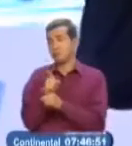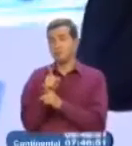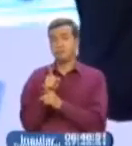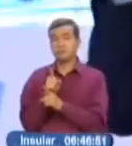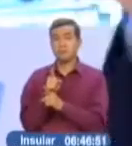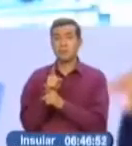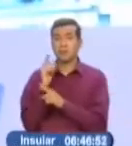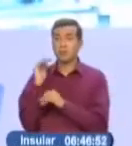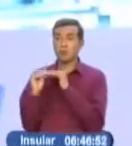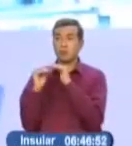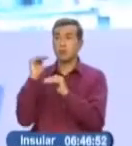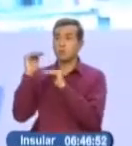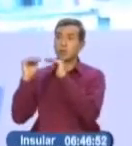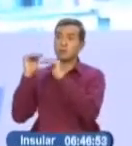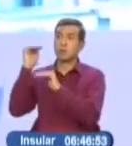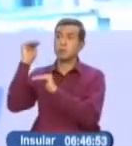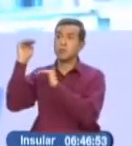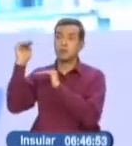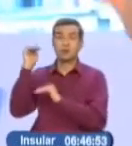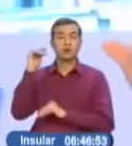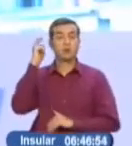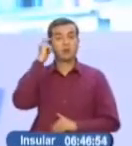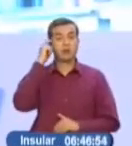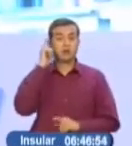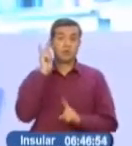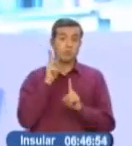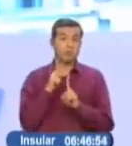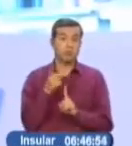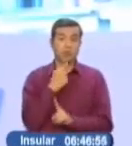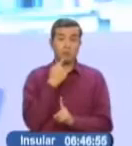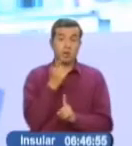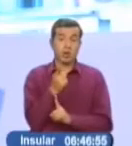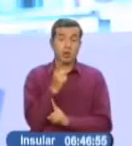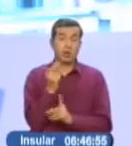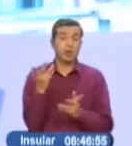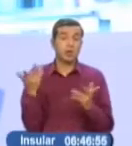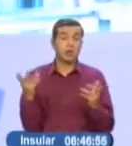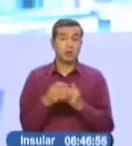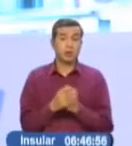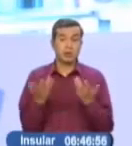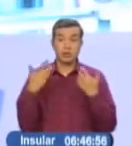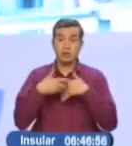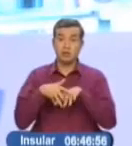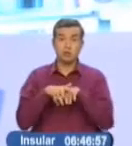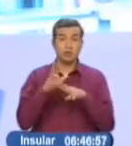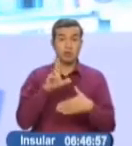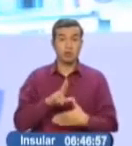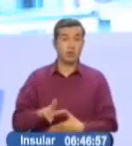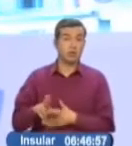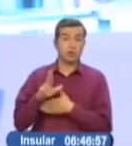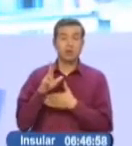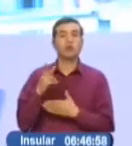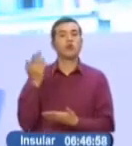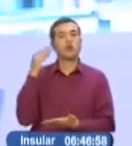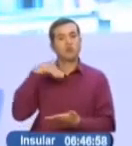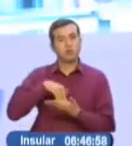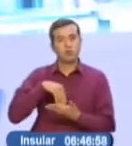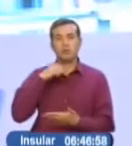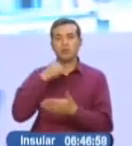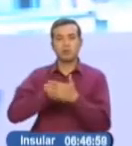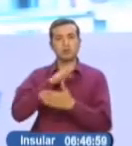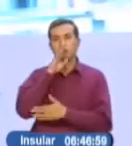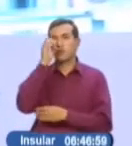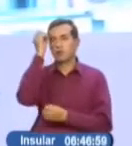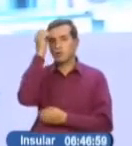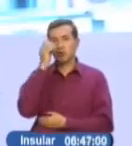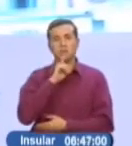podría escalar esos desafíos, uno tiene que ver justamente con la propia integración latinoamericana. Yo he insistido en varios